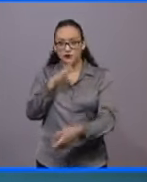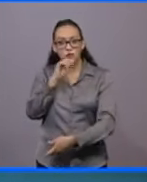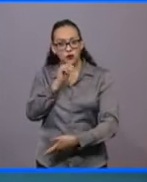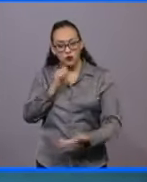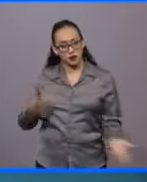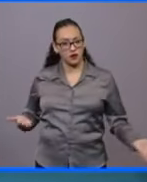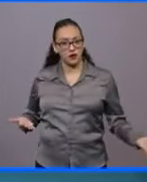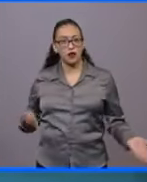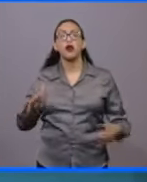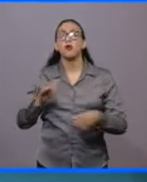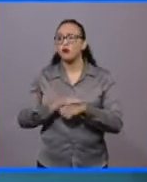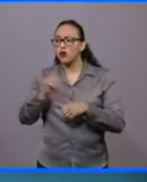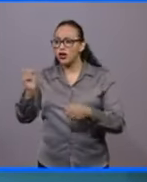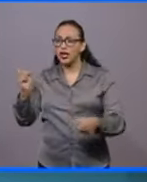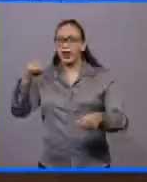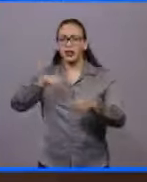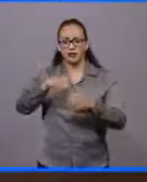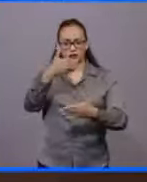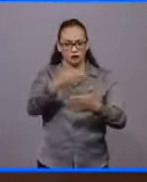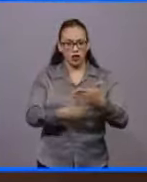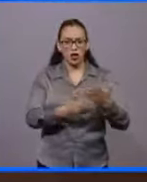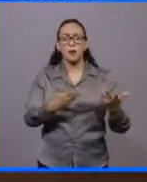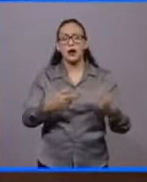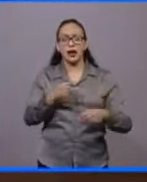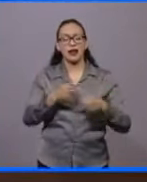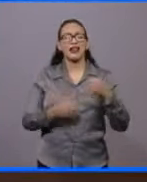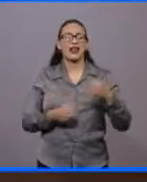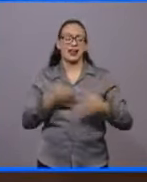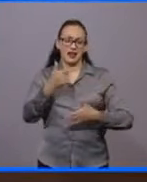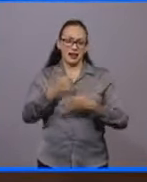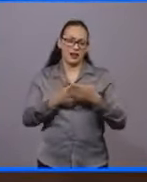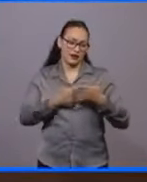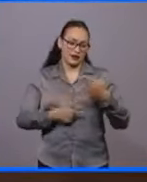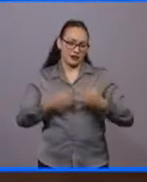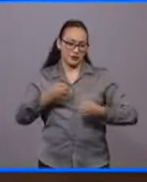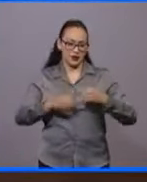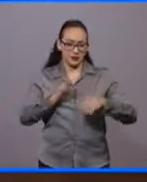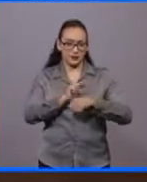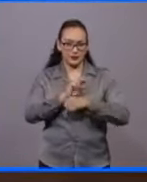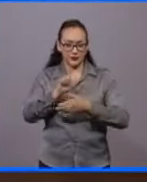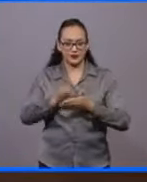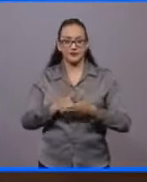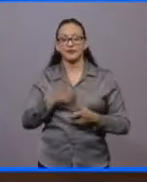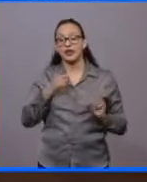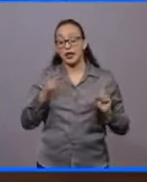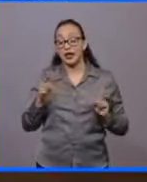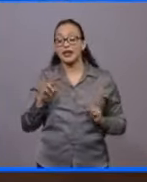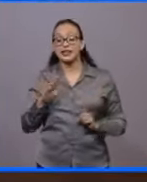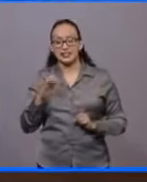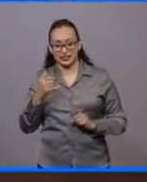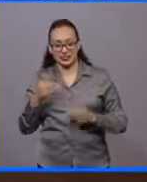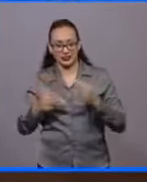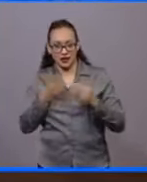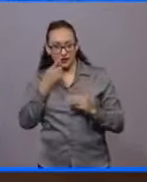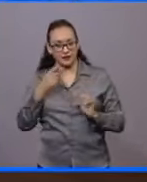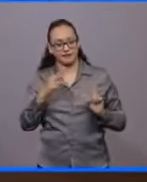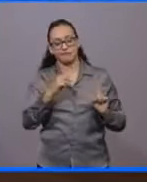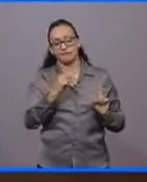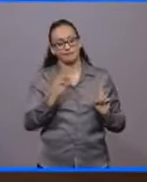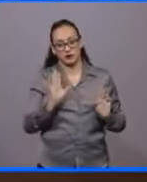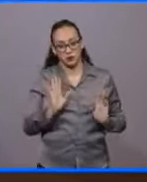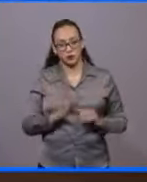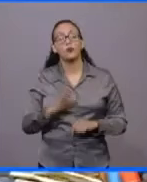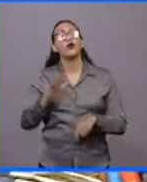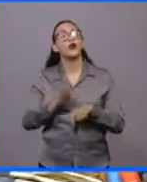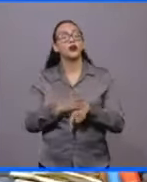aspirantes al Tribunal de Disciplina Judicial. El magistrado Rodríguez Mondragón propone desechar el recurso y estima que resulta